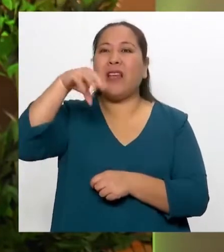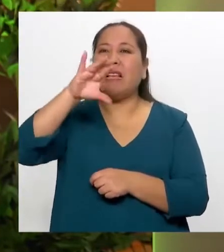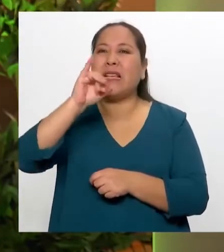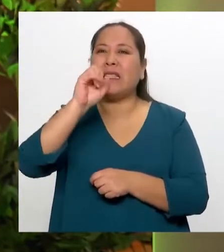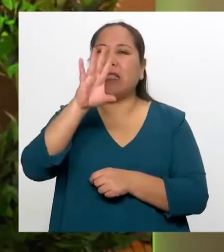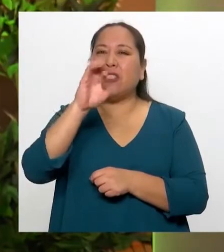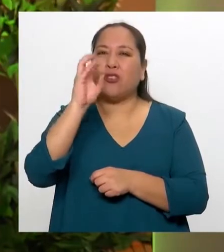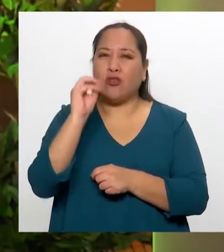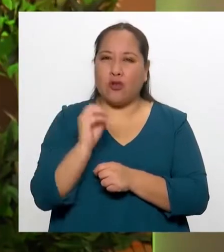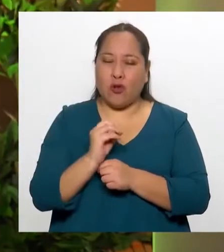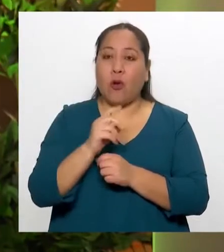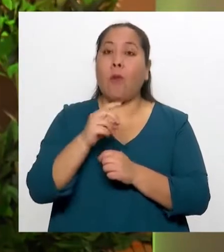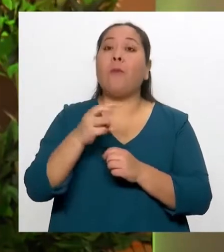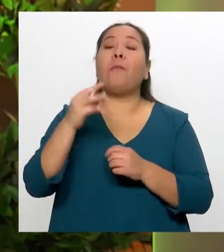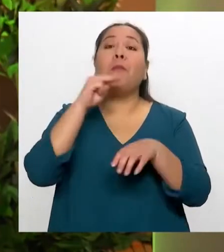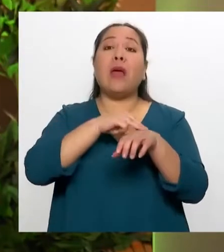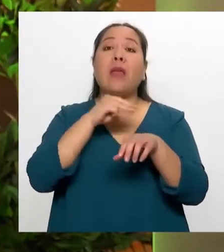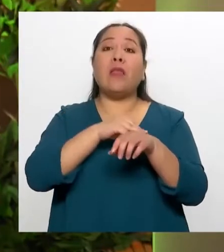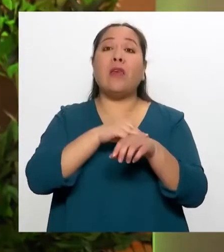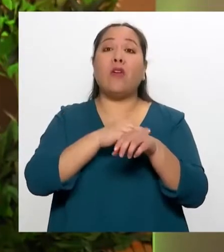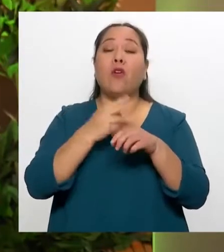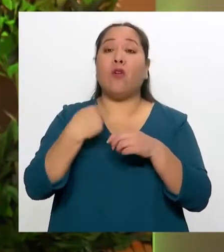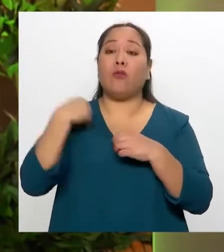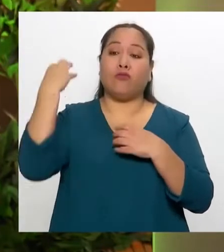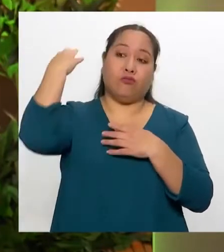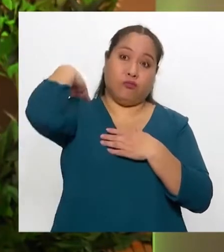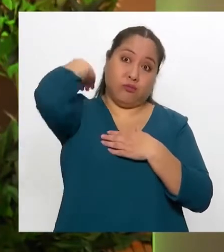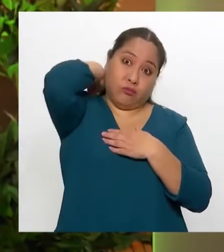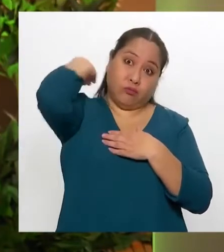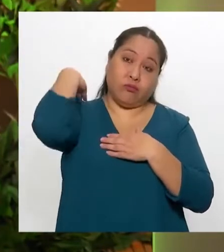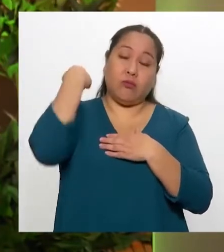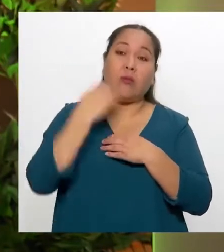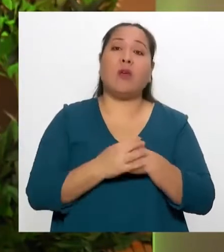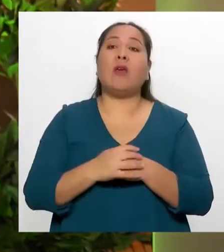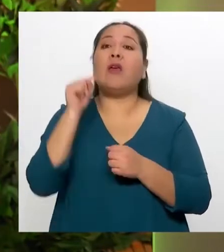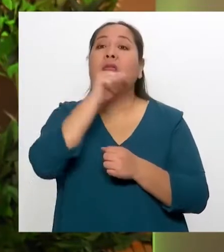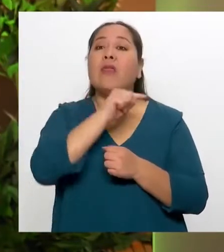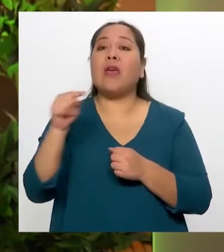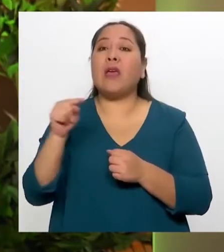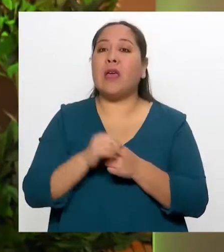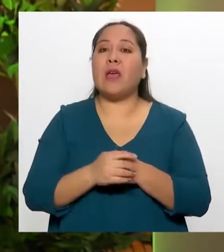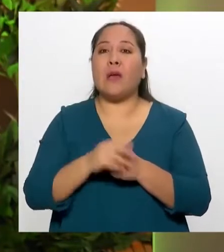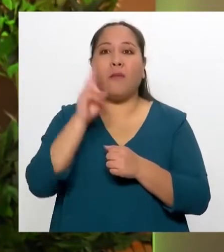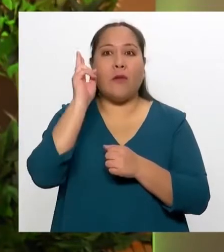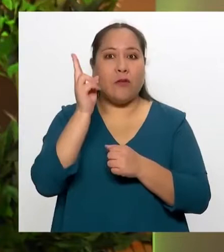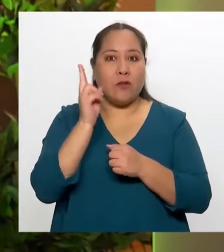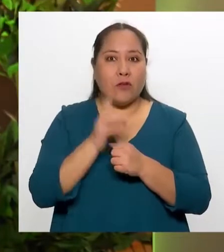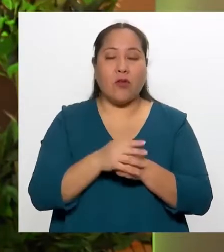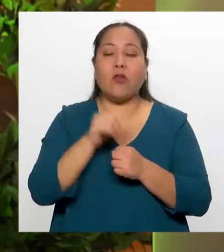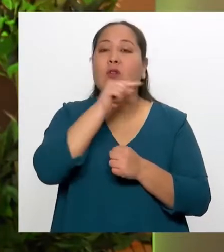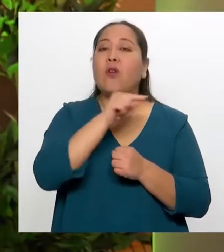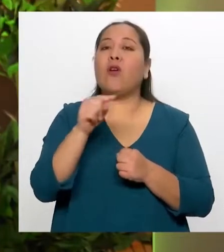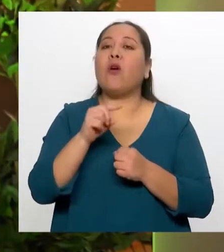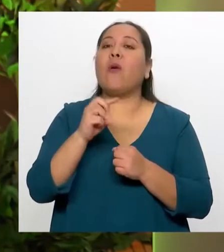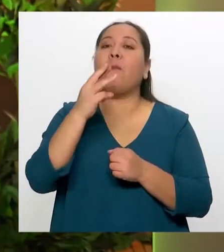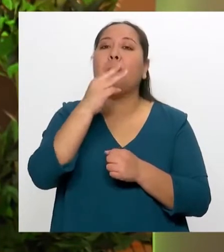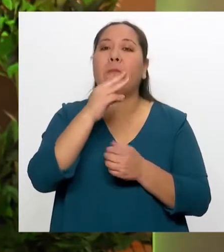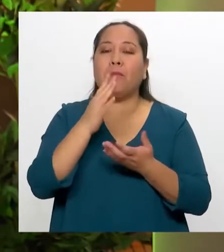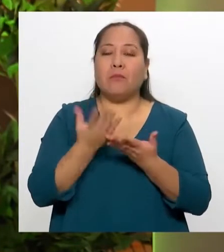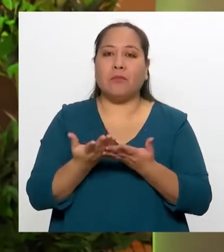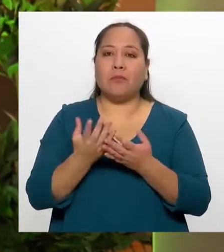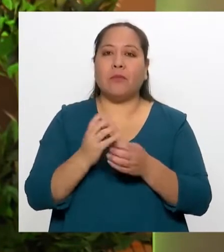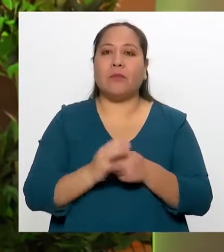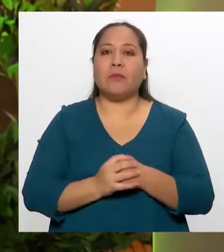Francisco Mestanza, médico neumólogo pediatra del Hospital Nacional, docente Madre Niño San